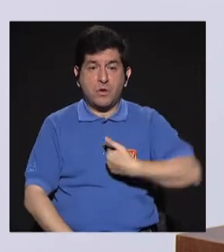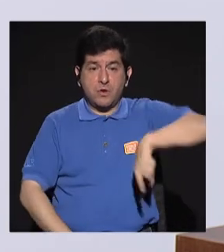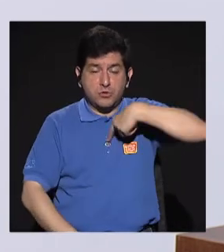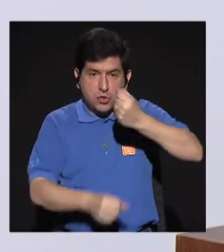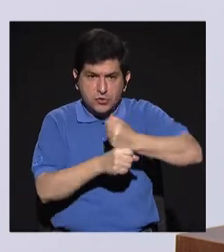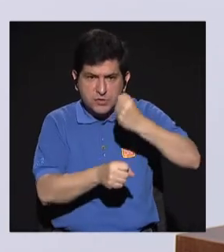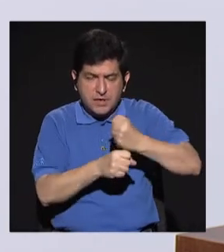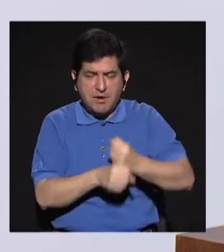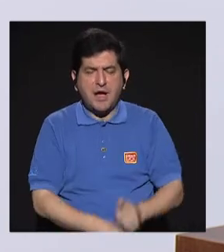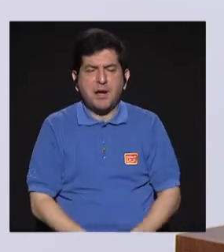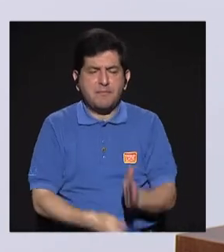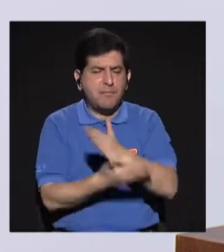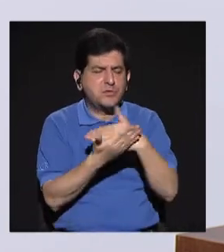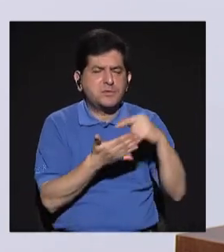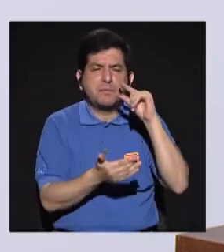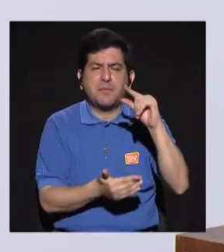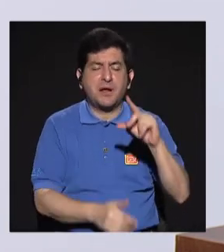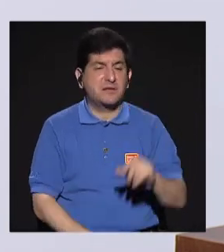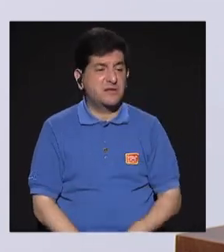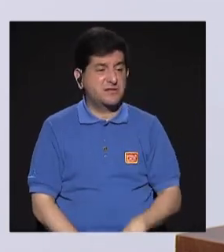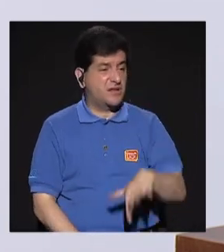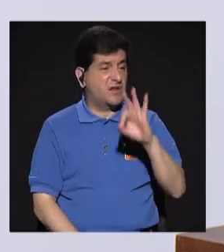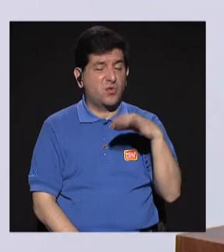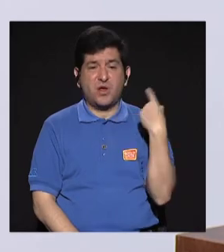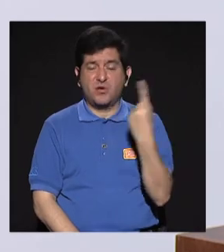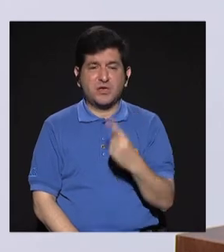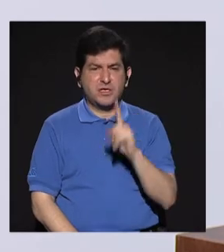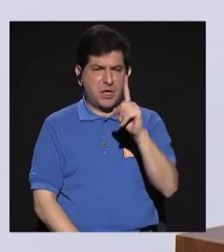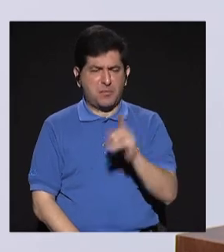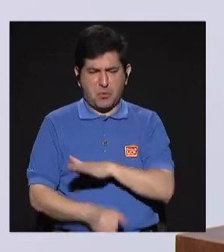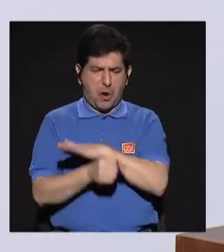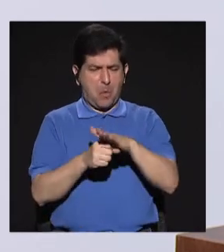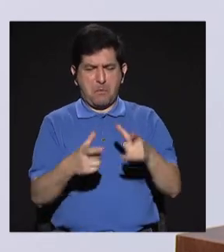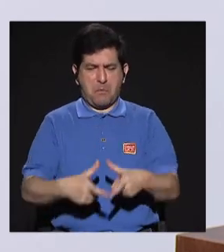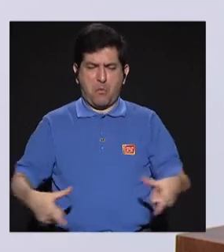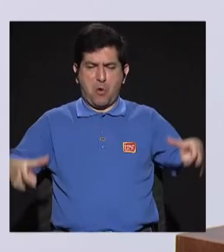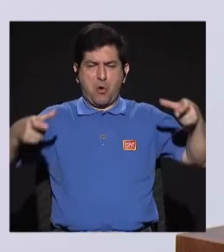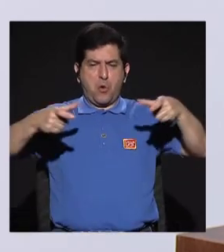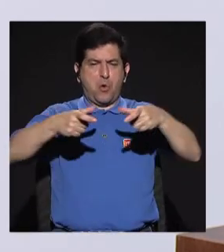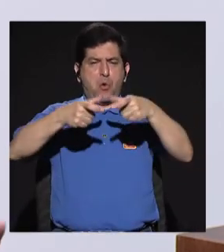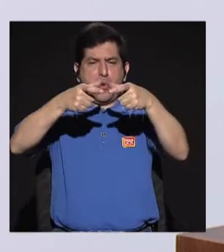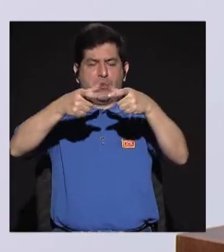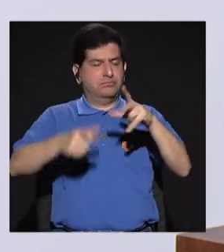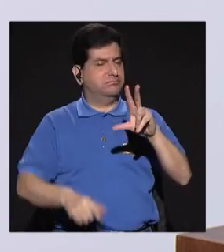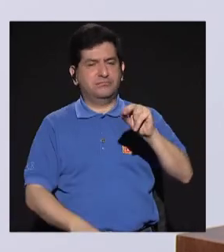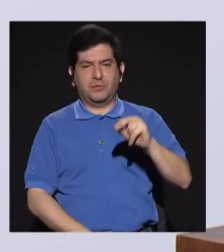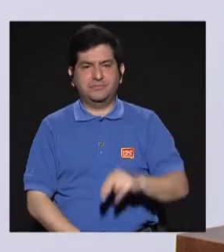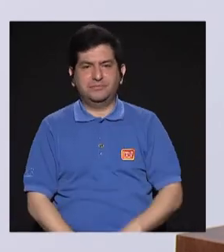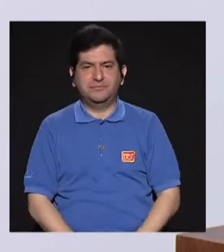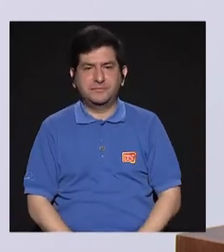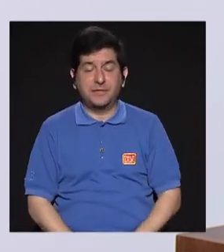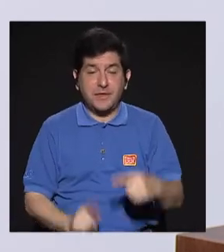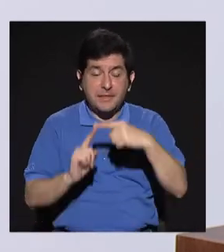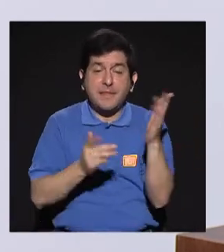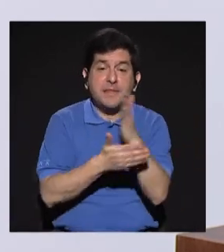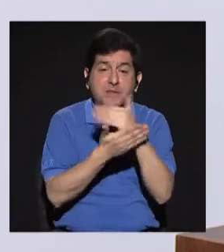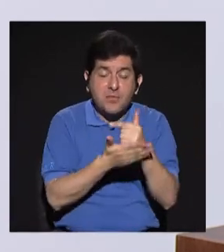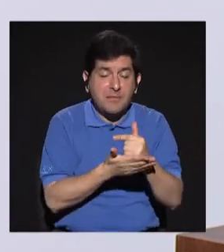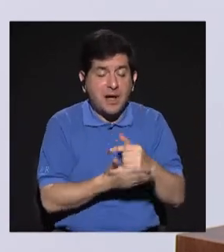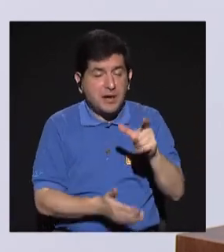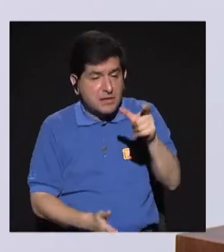más bien trabajamos con piezas muy pequeñitas no siempre encontramos una vasija nos venta y decimos ahí es que si no encontrar no a partir de fragmentos